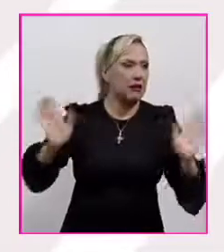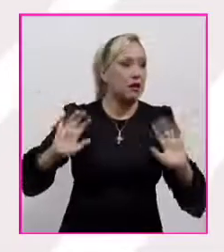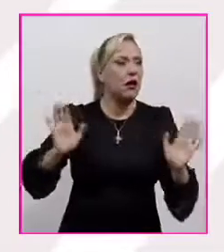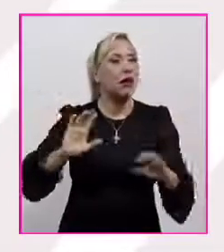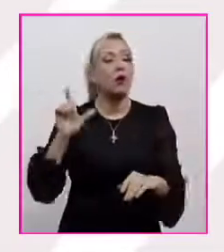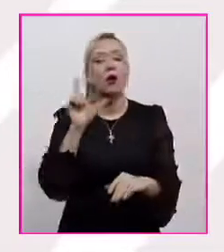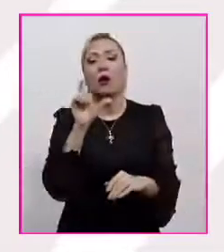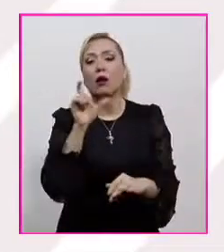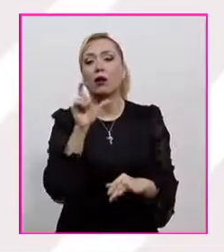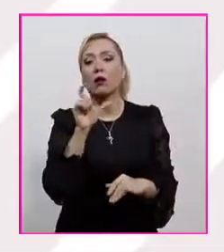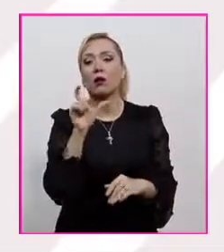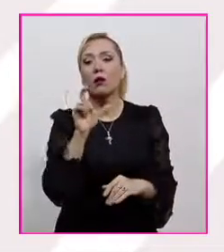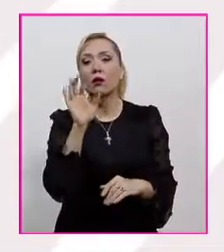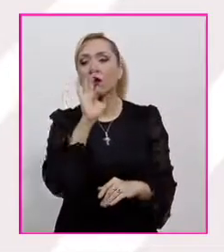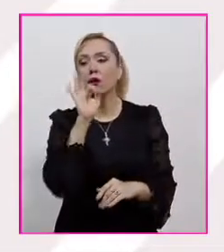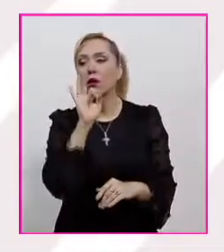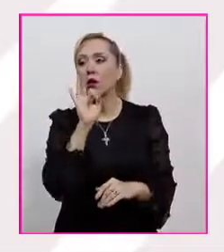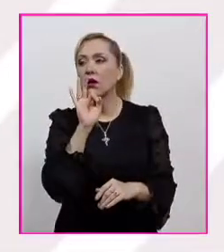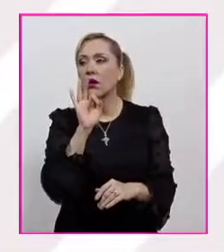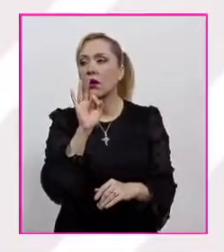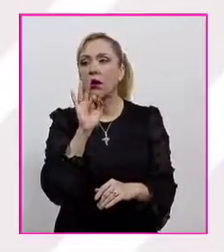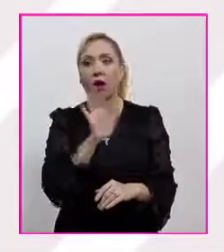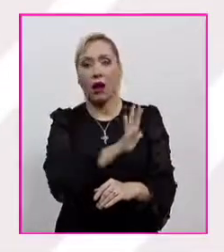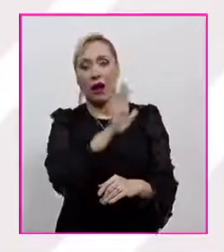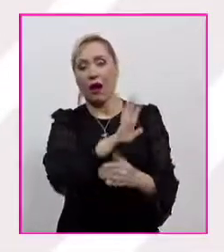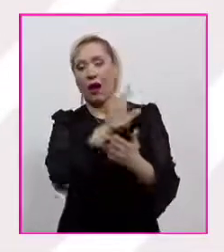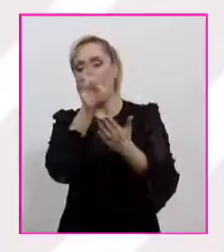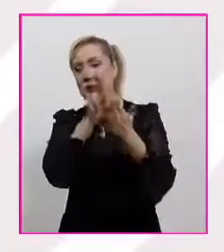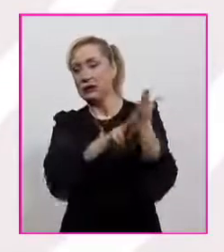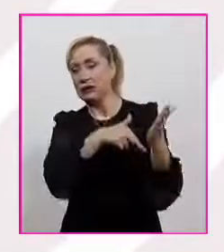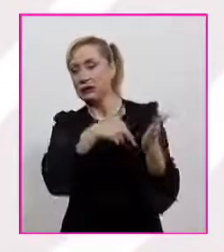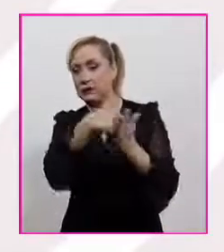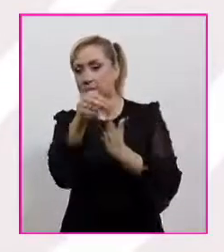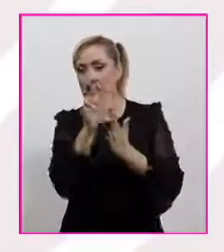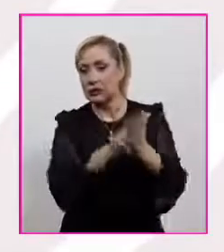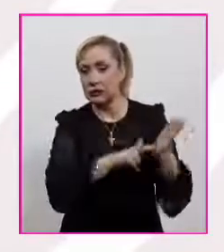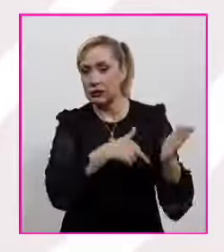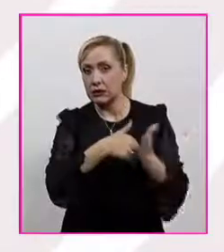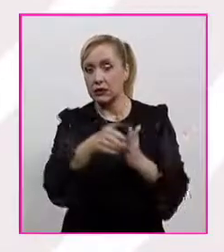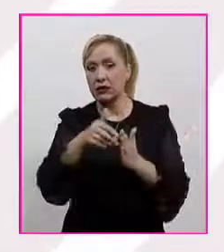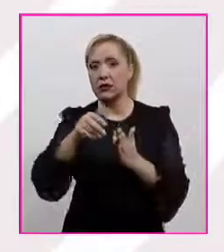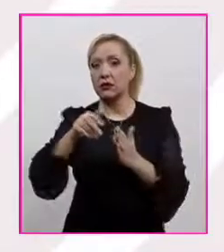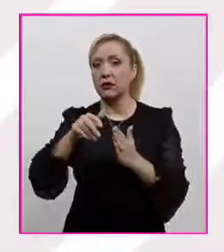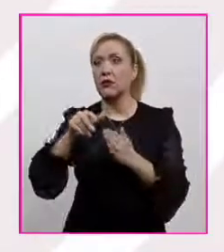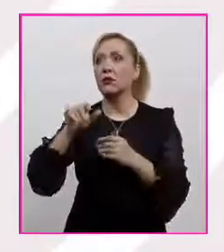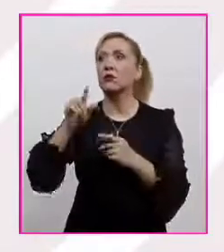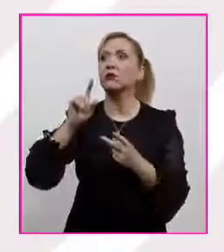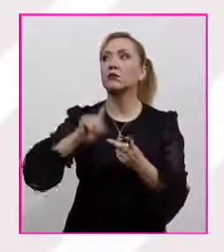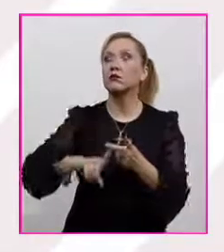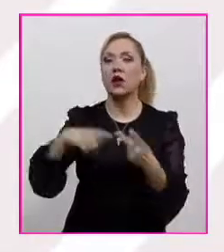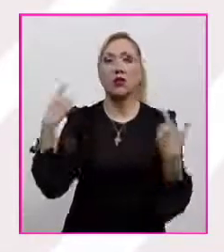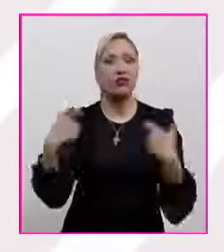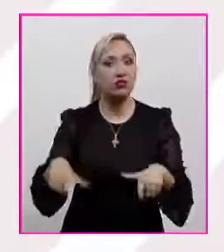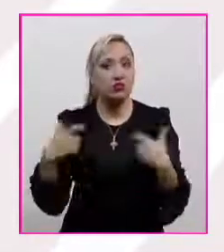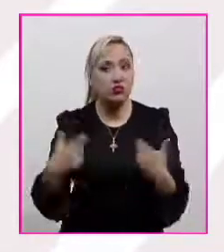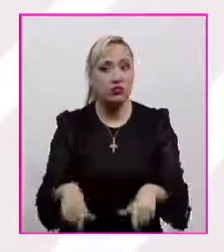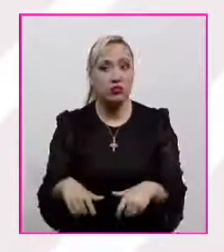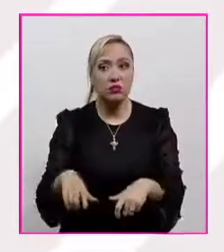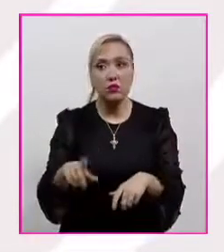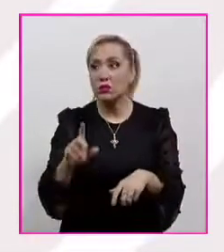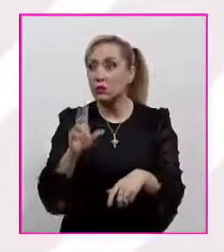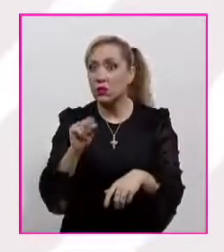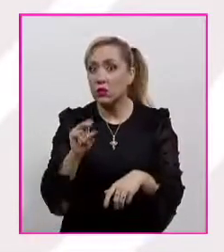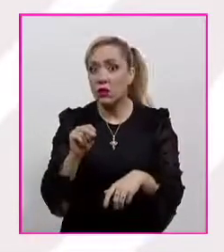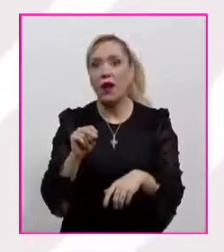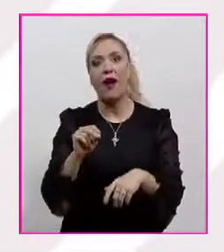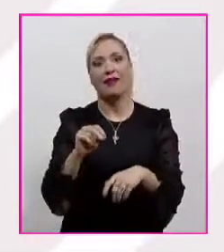no es un extranjero rubio, cuando no es un extranjero del occidente, cuando no es un extranjero rico,